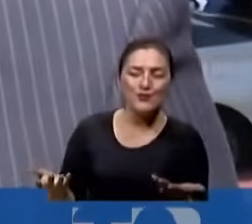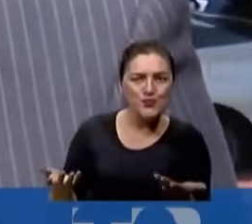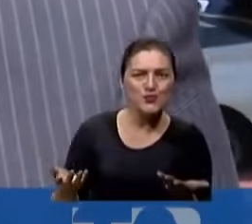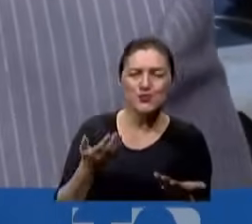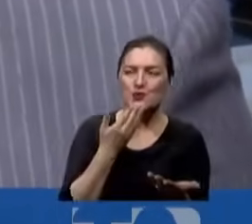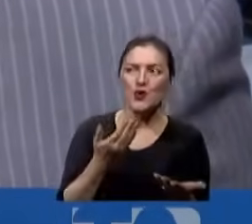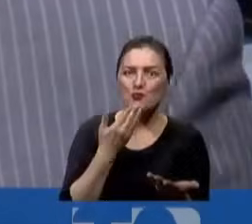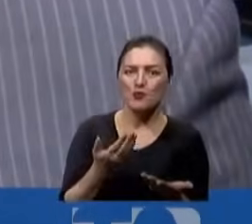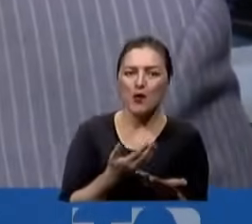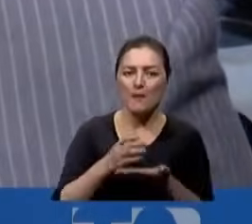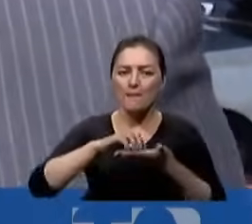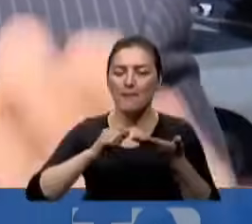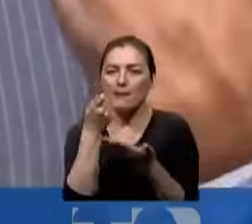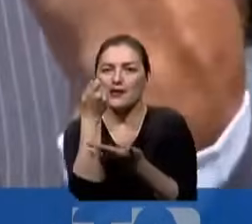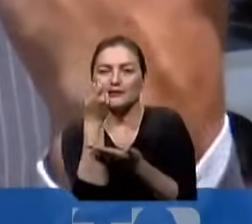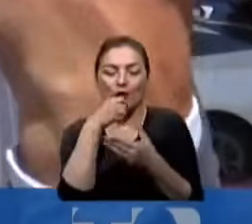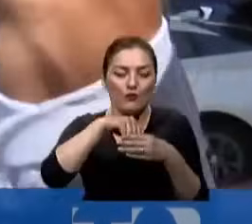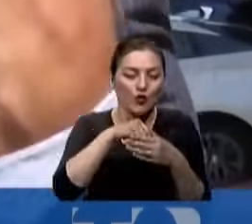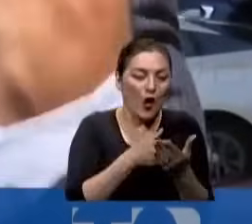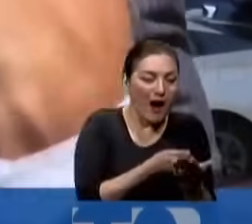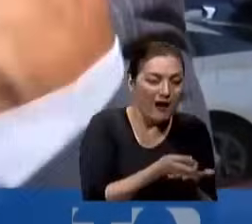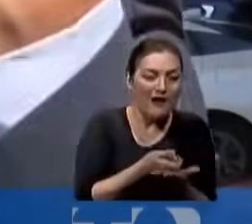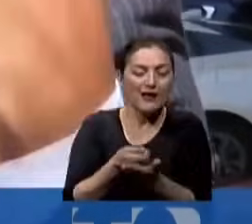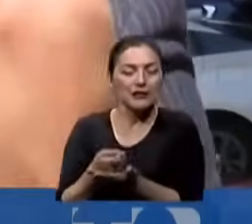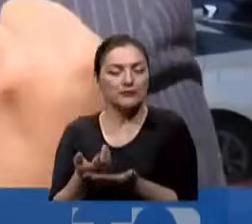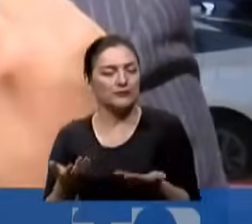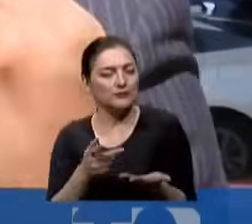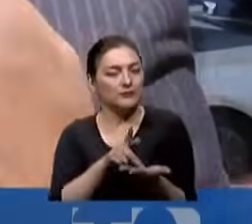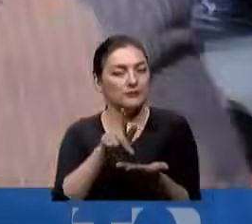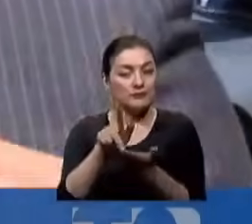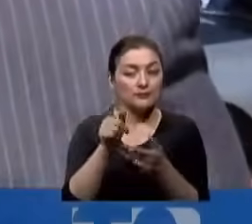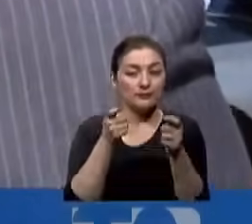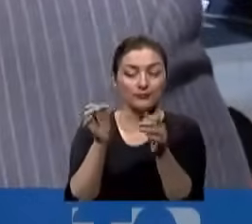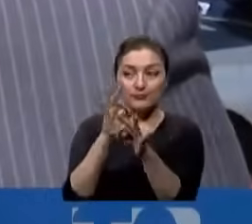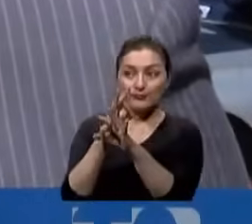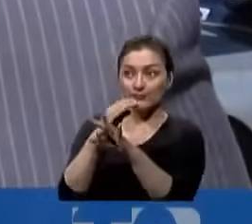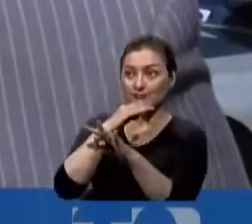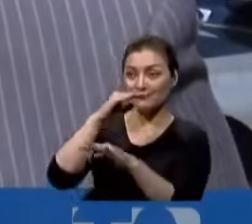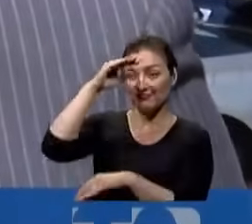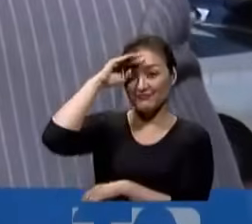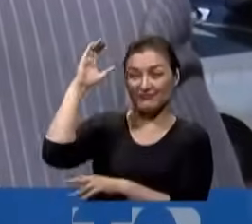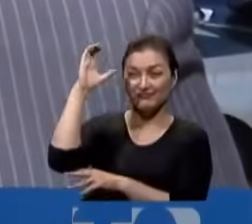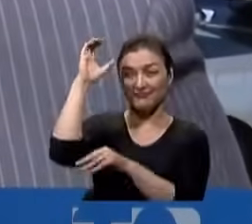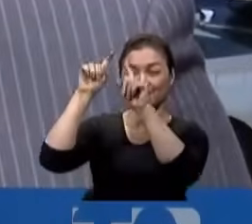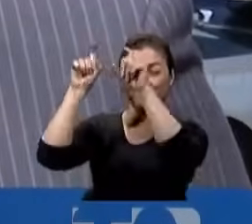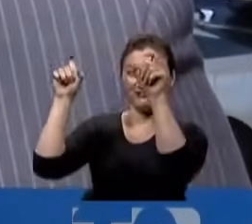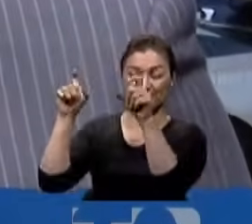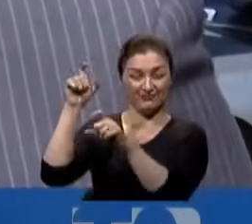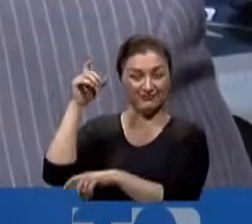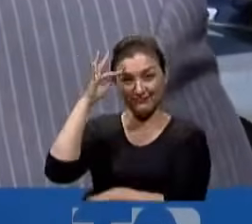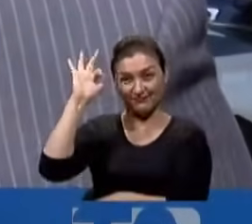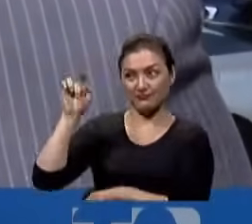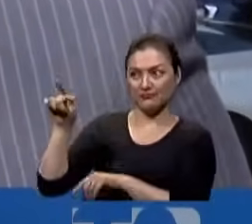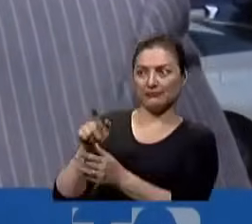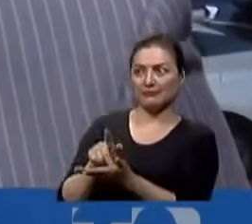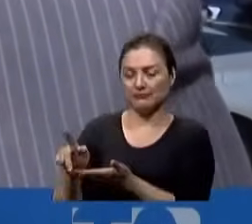ingresos. ¿Qué significa esto? Si los ingresos nos van a alcanzar a por lo menos pagar la operación. De nuestras evaluaciones al día de hoy, creo